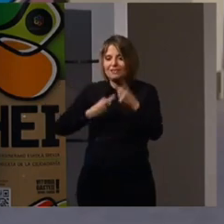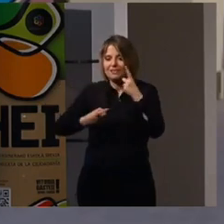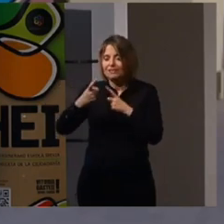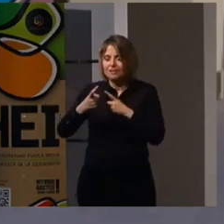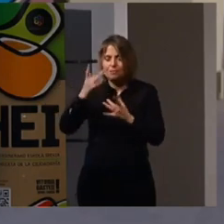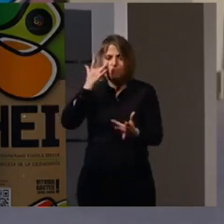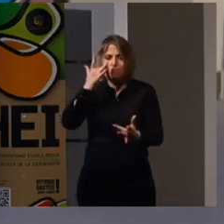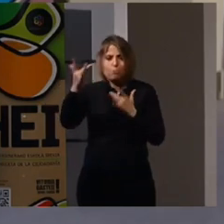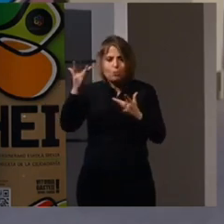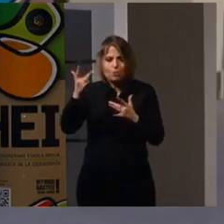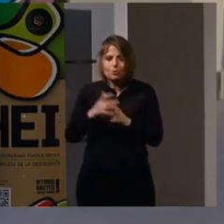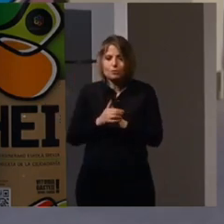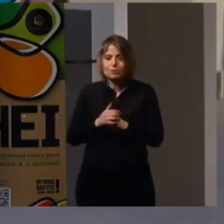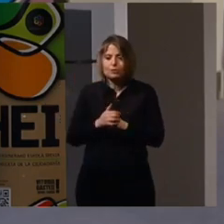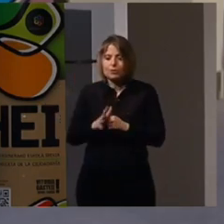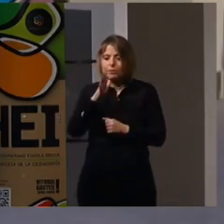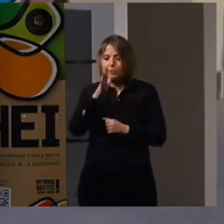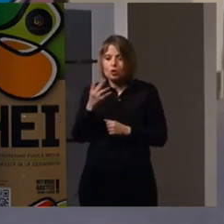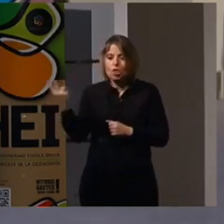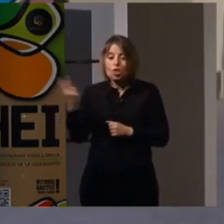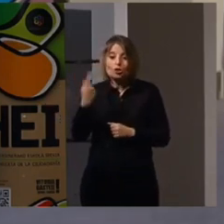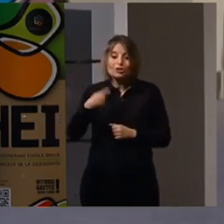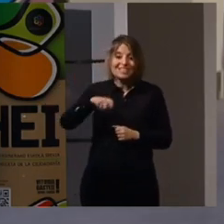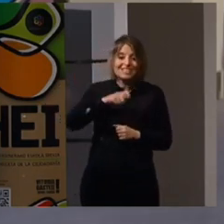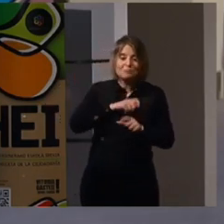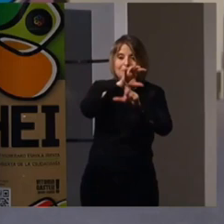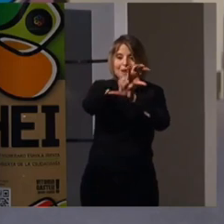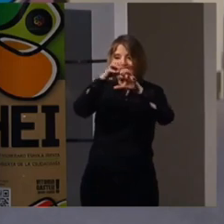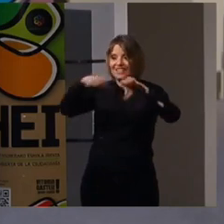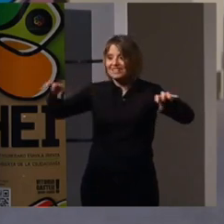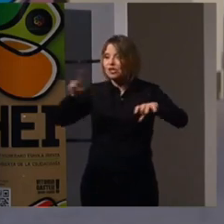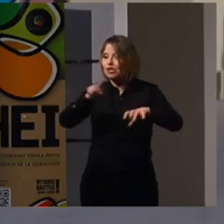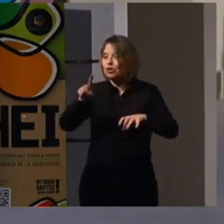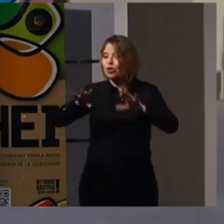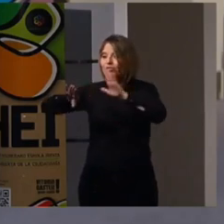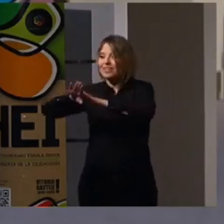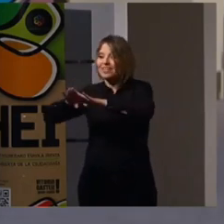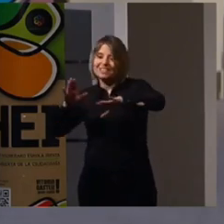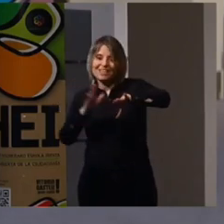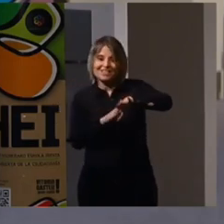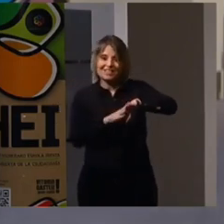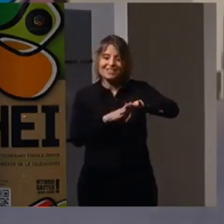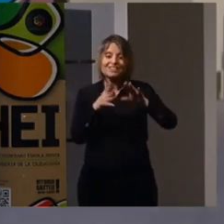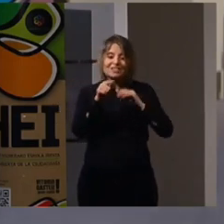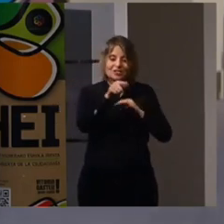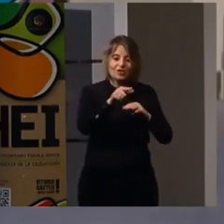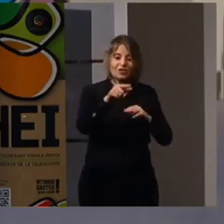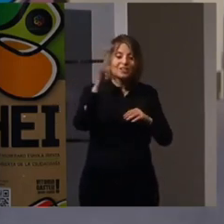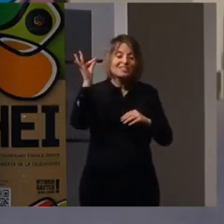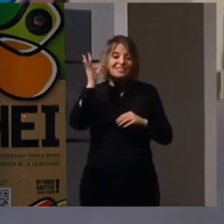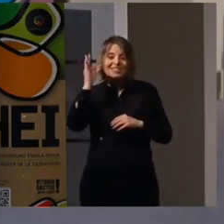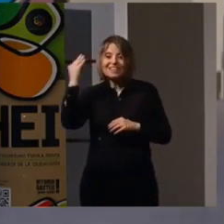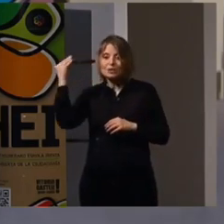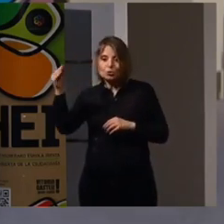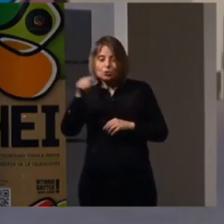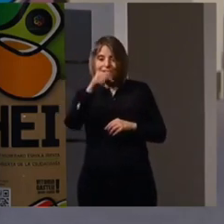impacta, que llama la atención porque bueno, alguien dice las dos Españas a día de hoy ya no son, ¿no?, la gente de derechas y la de izquierdas, sino son estos chavales, ¿no?, las chicas